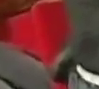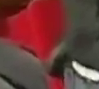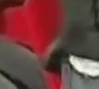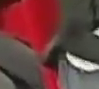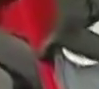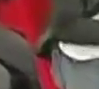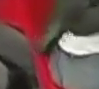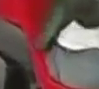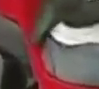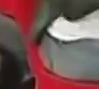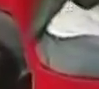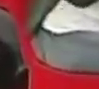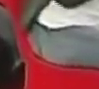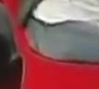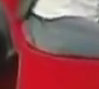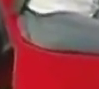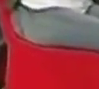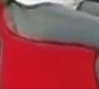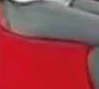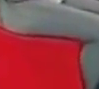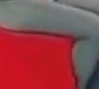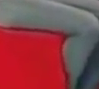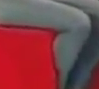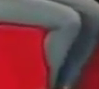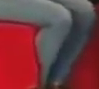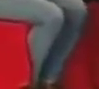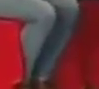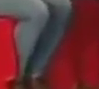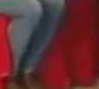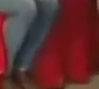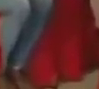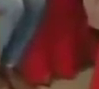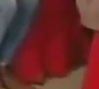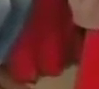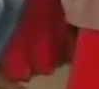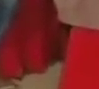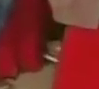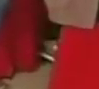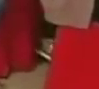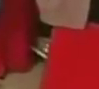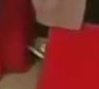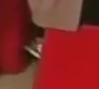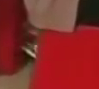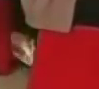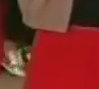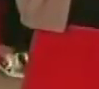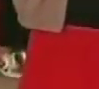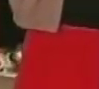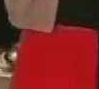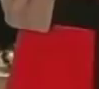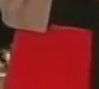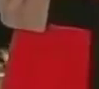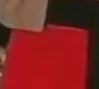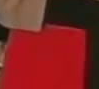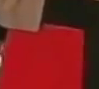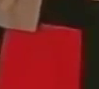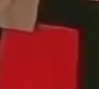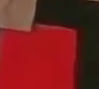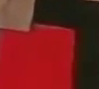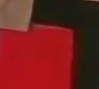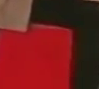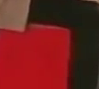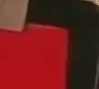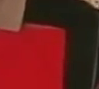primero ahora dejé que le cuente que entre cada travesía pude ver como crecía en el lago